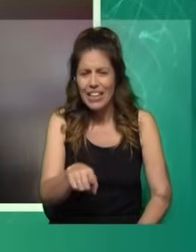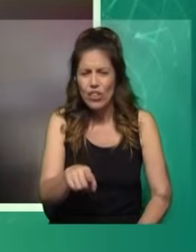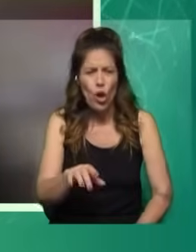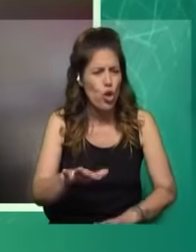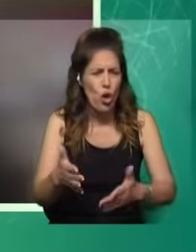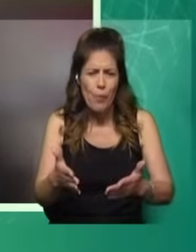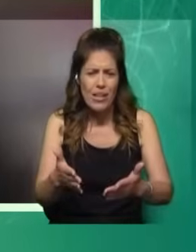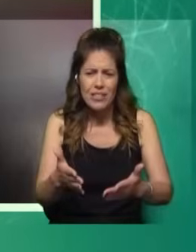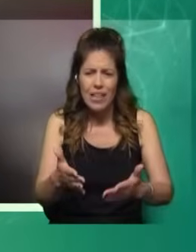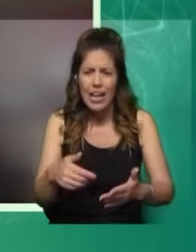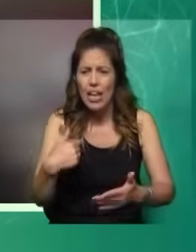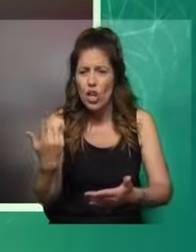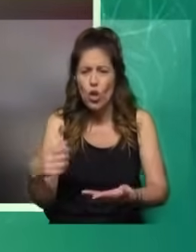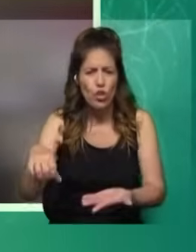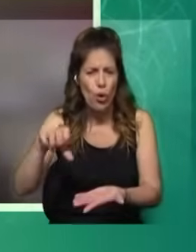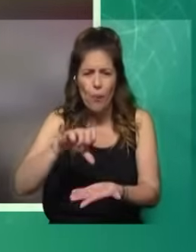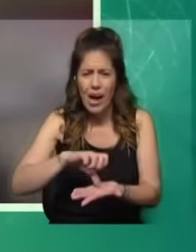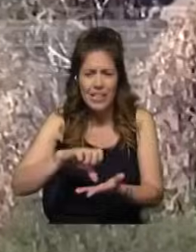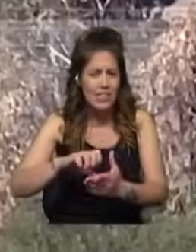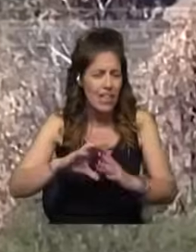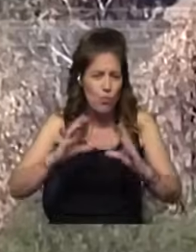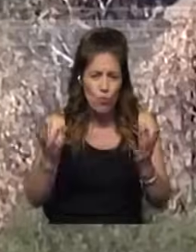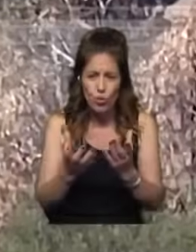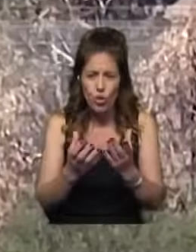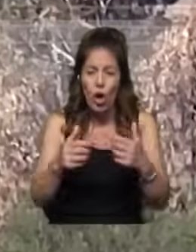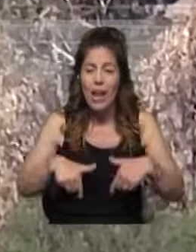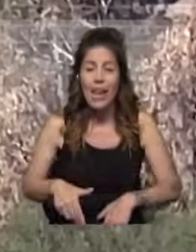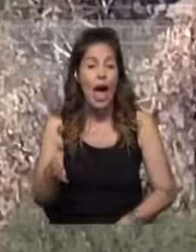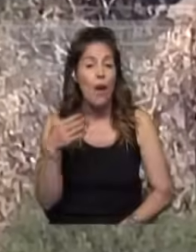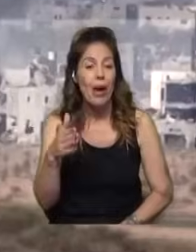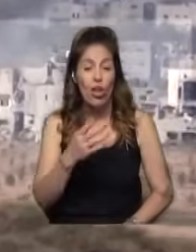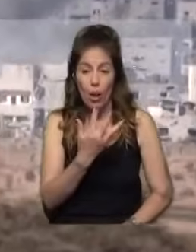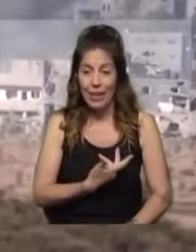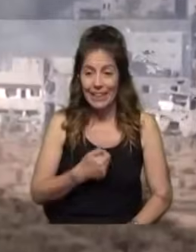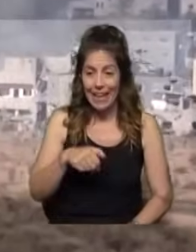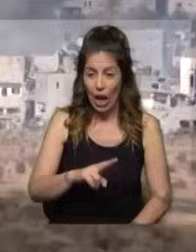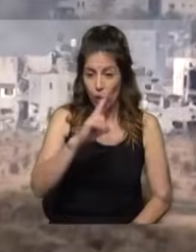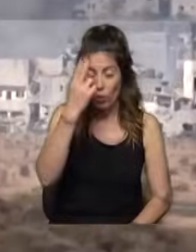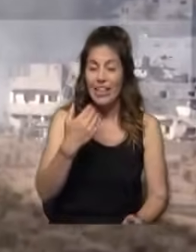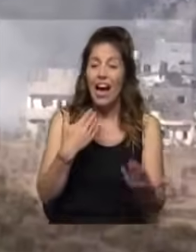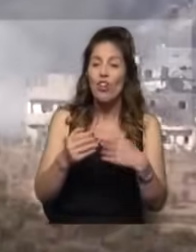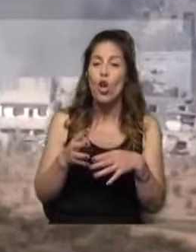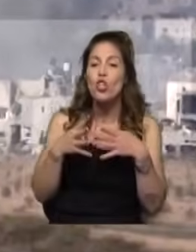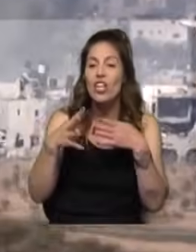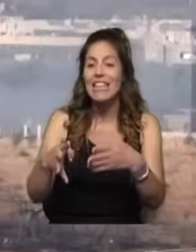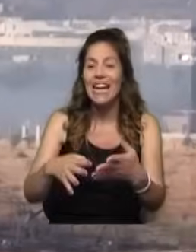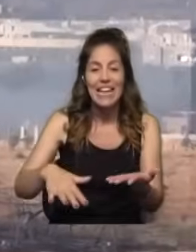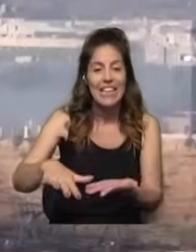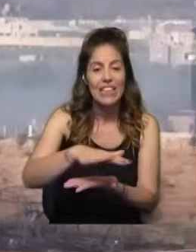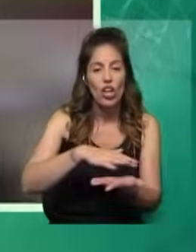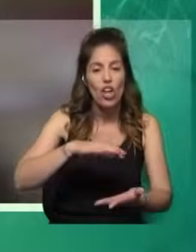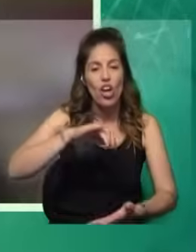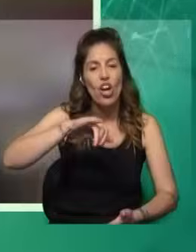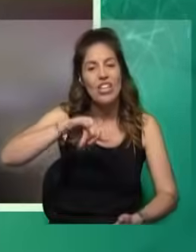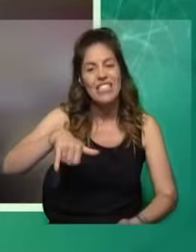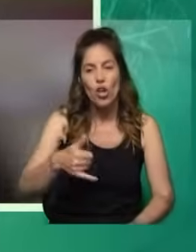en en ninguna otra parte del mundo la embajadora de Palestina en nuestro país también hizo referencia a los ataques en el territorio de sis Jordania